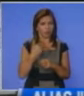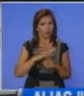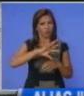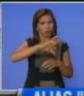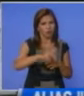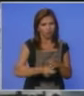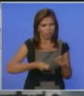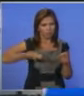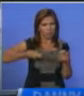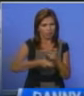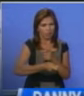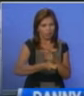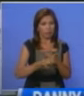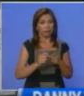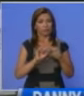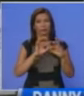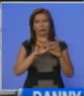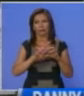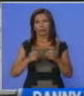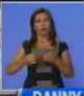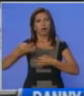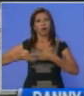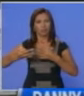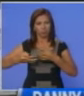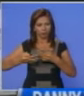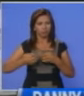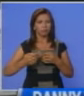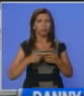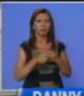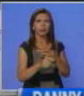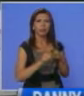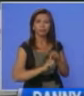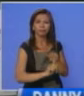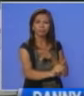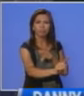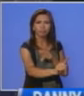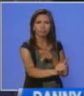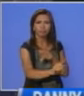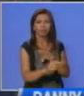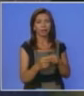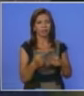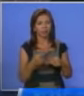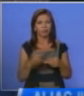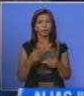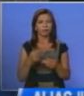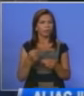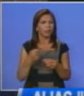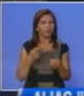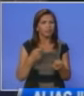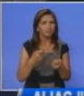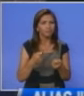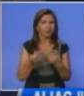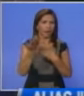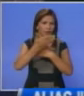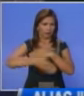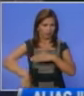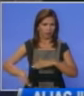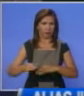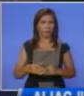prescrito, es decir, prescribió por el tiempo transcurrido y porque esta persona no estuvo detenida. Tuvo la capacidad de huir de la justicia